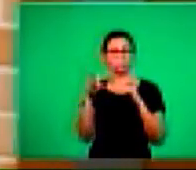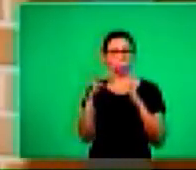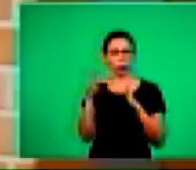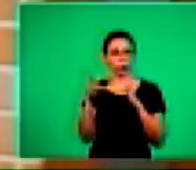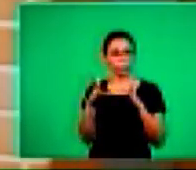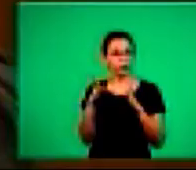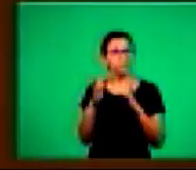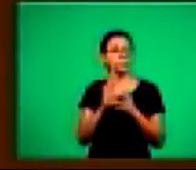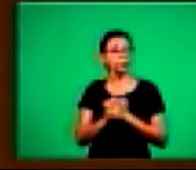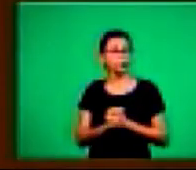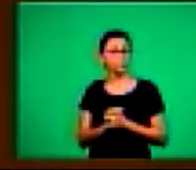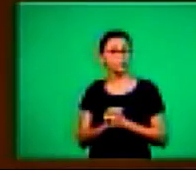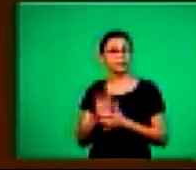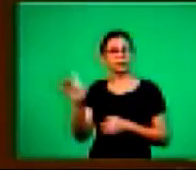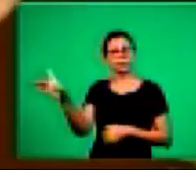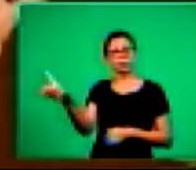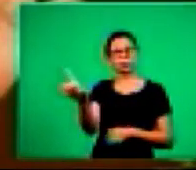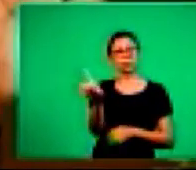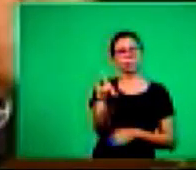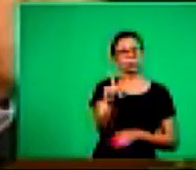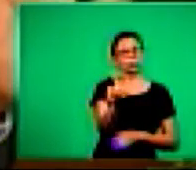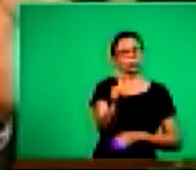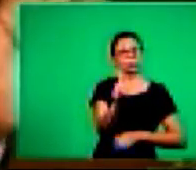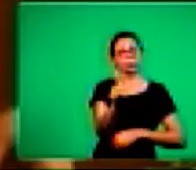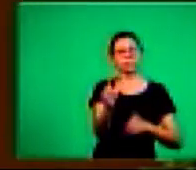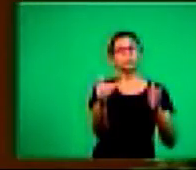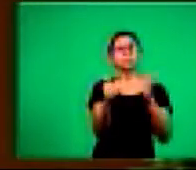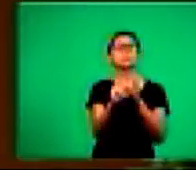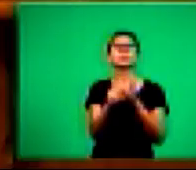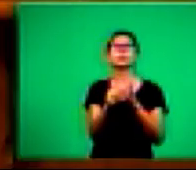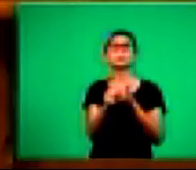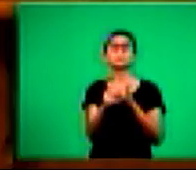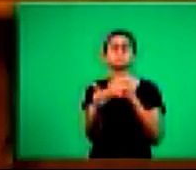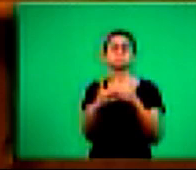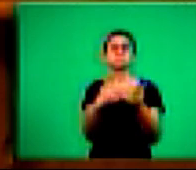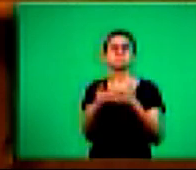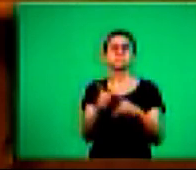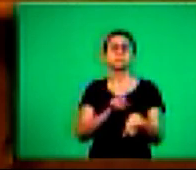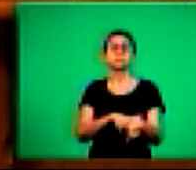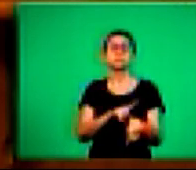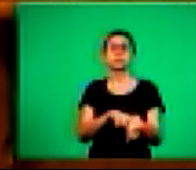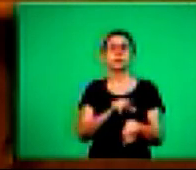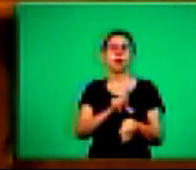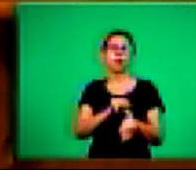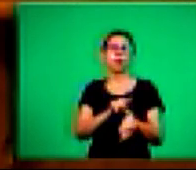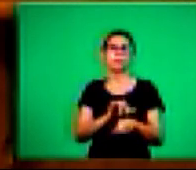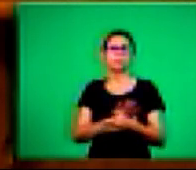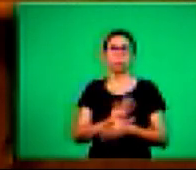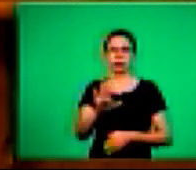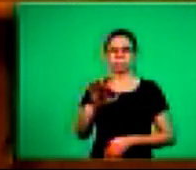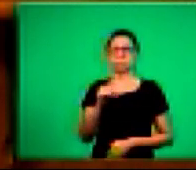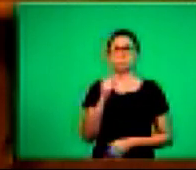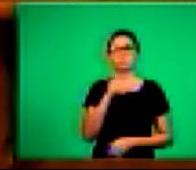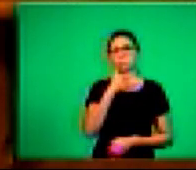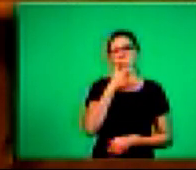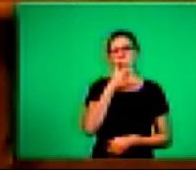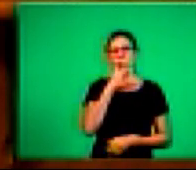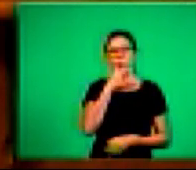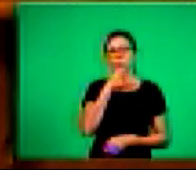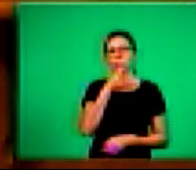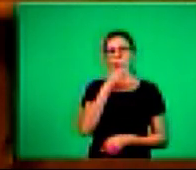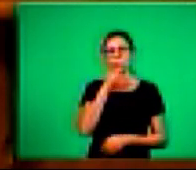se quedaban en la casa esperando la llegada del novio él podía llegar en cualquier momento pero un novio que tenía mucha clase que tenía mucho dinero